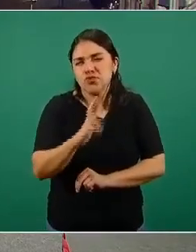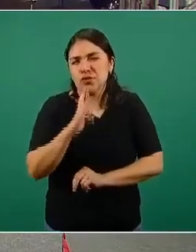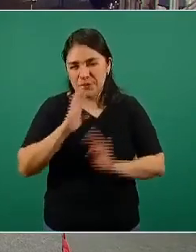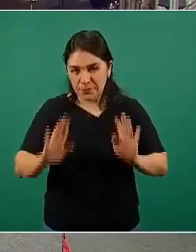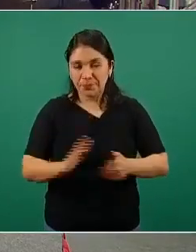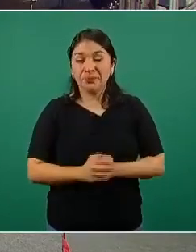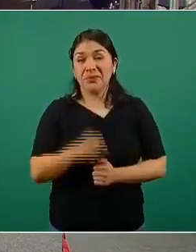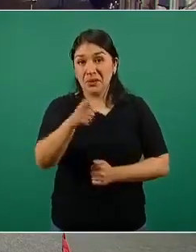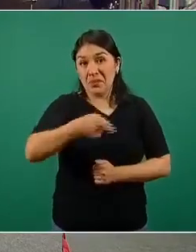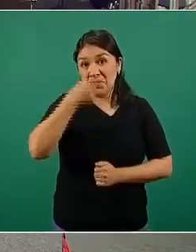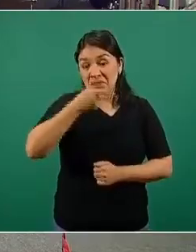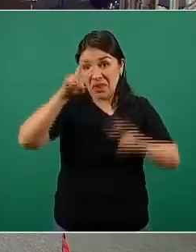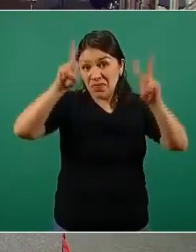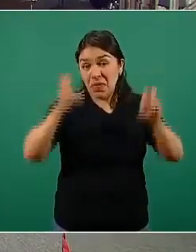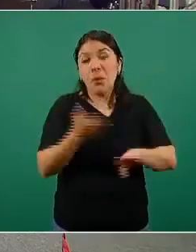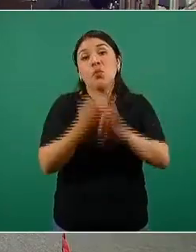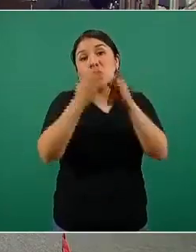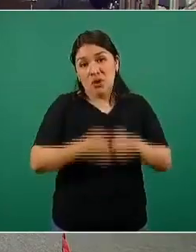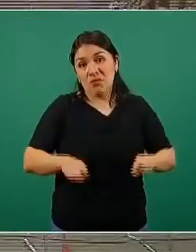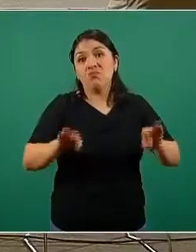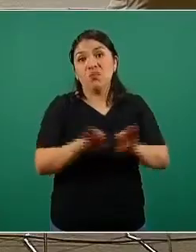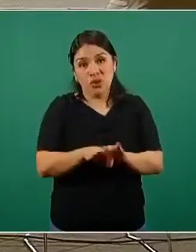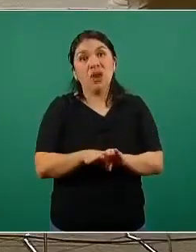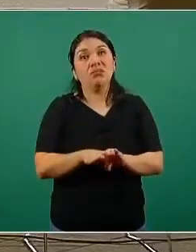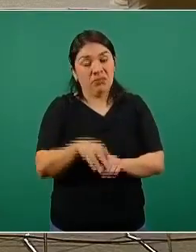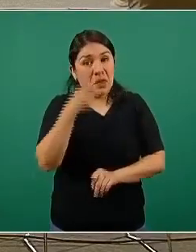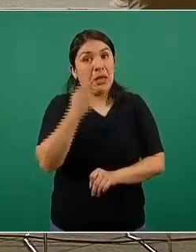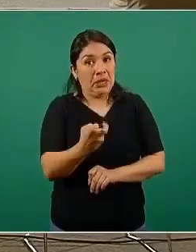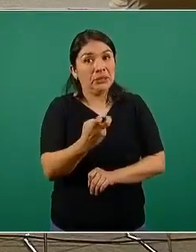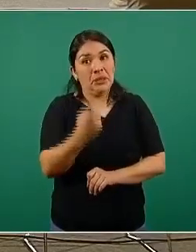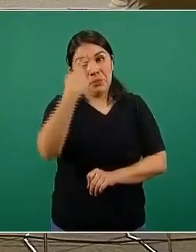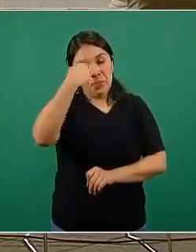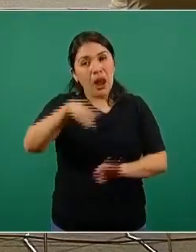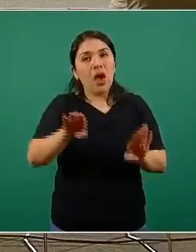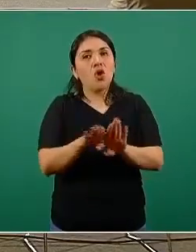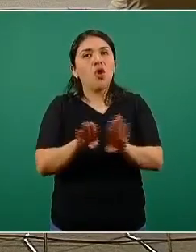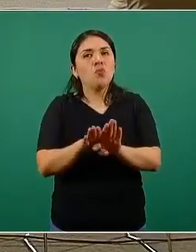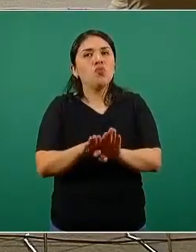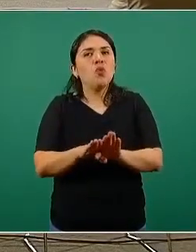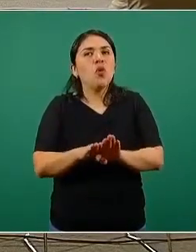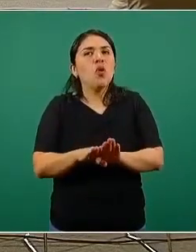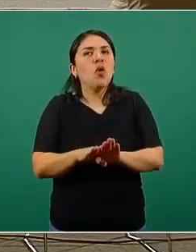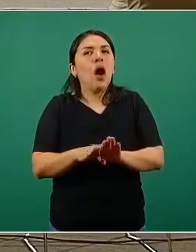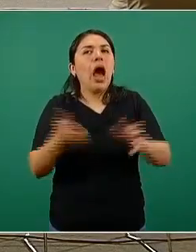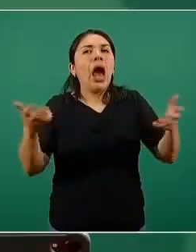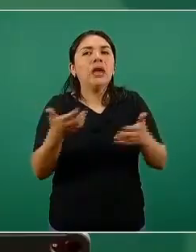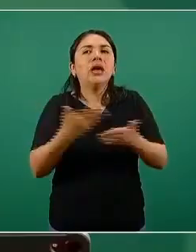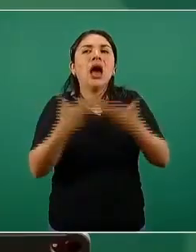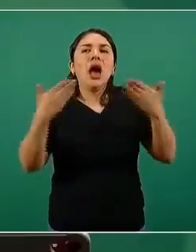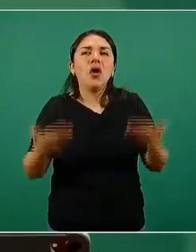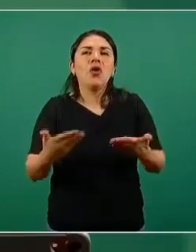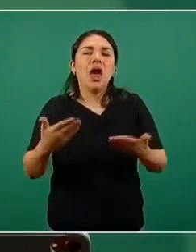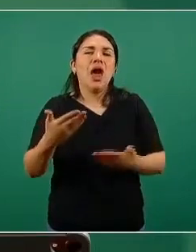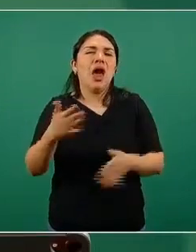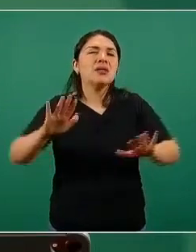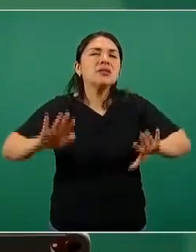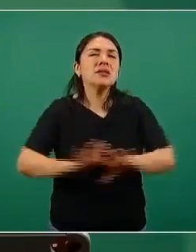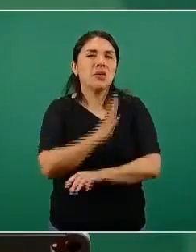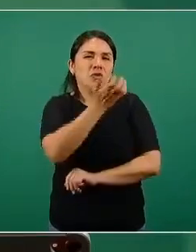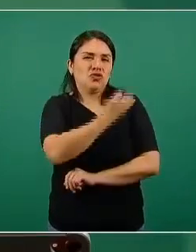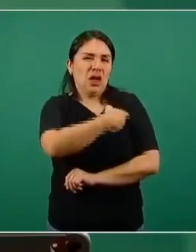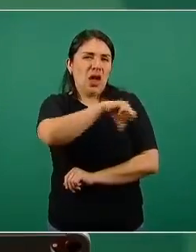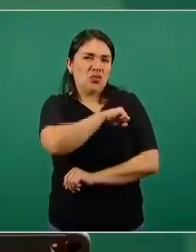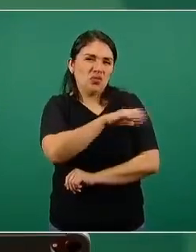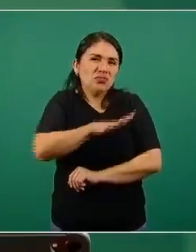tocas un tema que es fundamental y que ha sido fundamental en la visión de la transformación del sistema de salud.